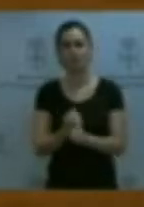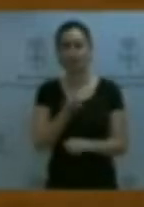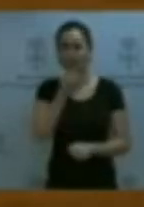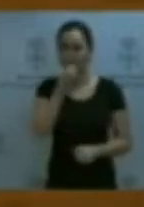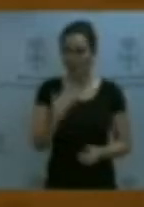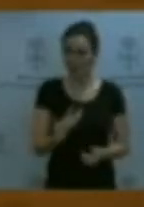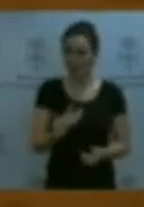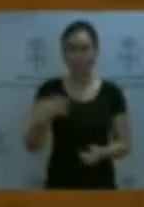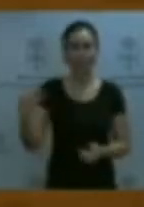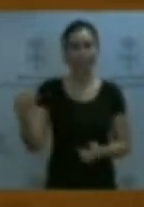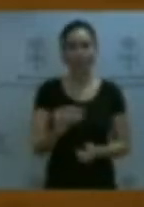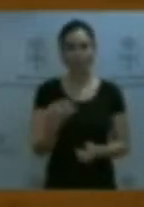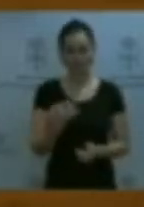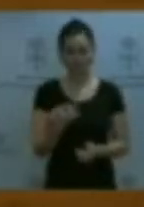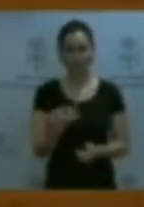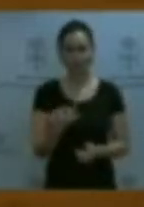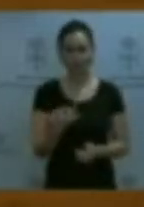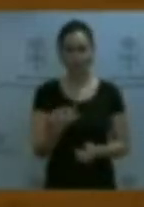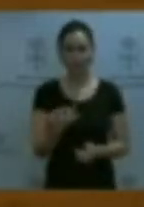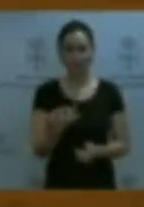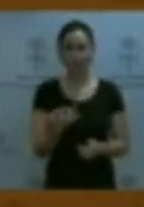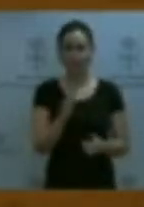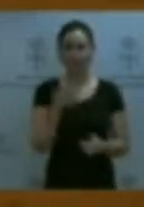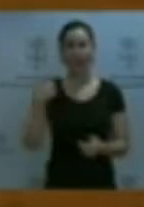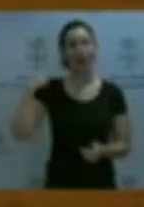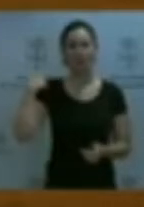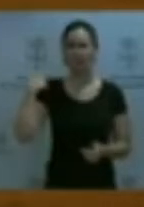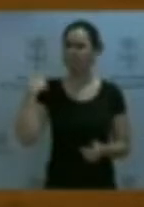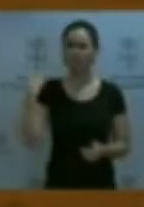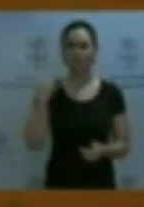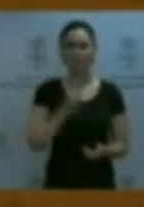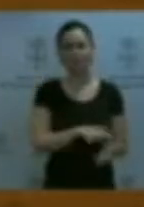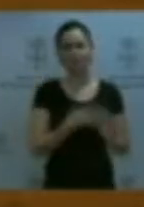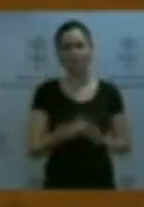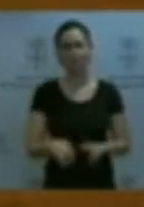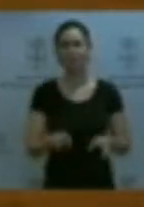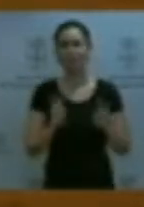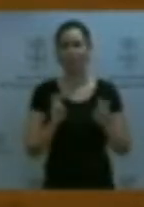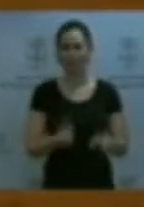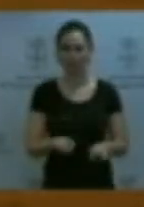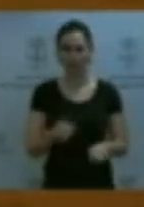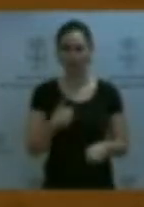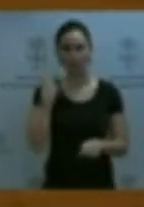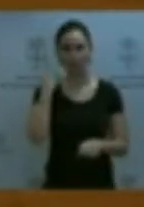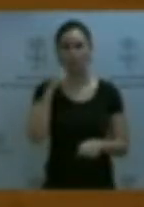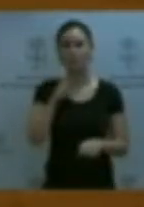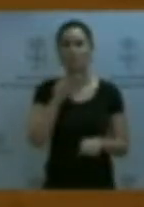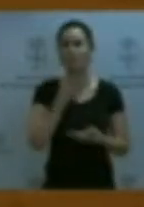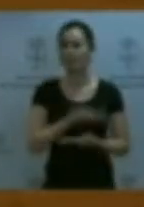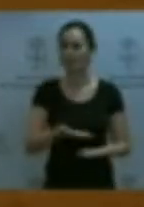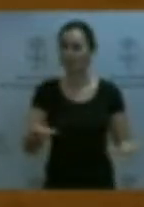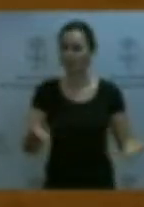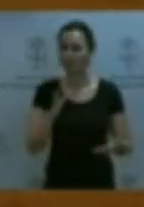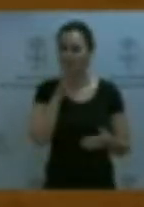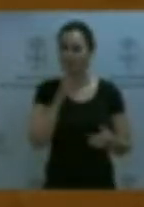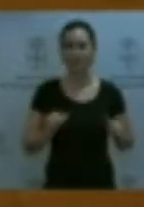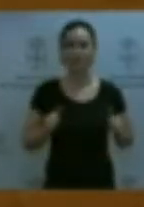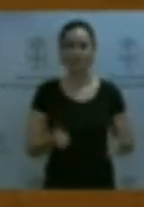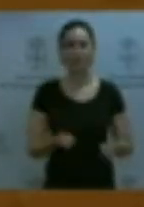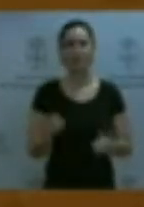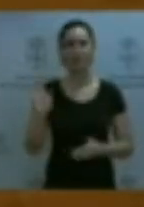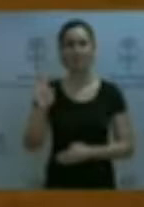los tiempos pasados, creemos sinceramente que iniciativas como la que traemos a consideración de la Cámara en el día